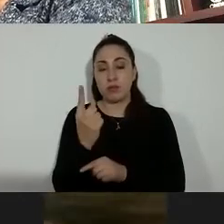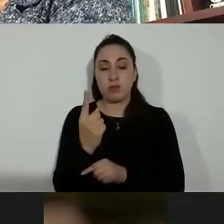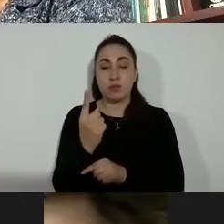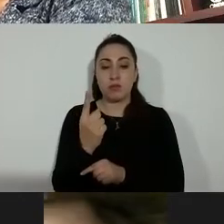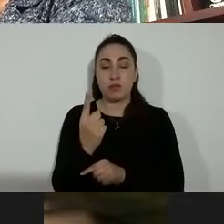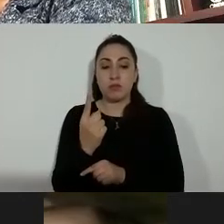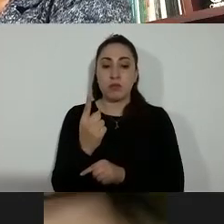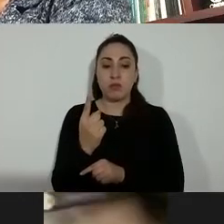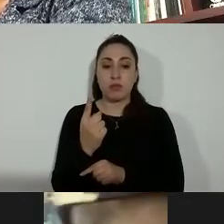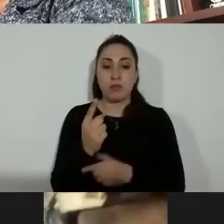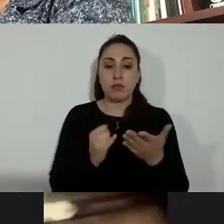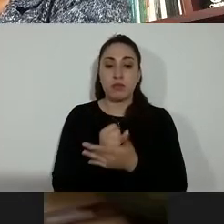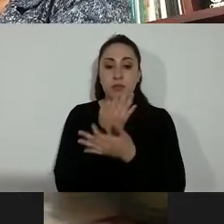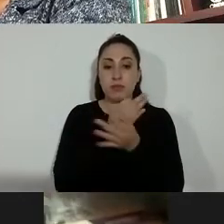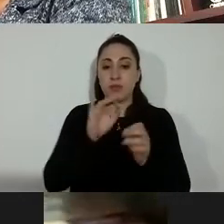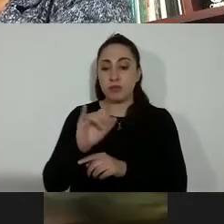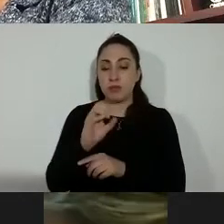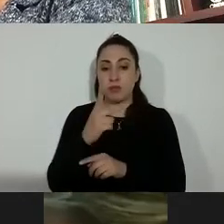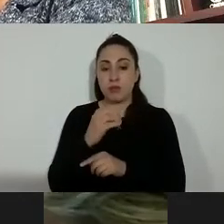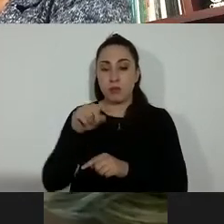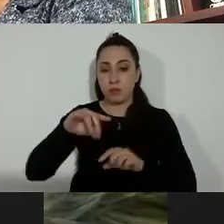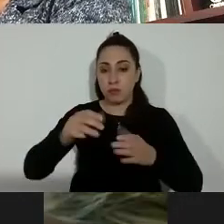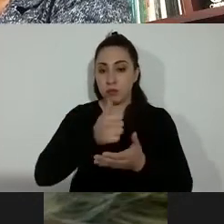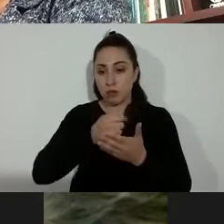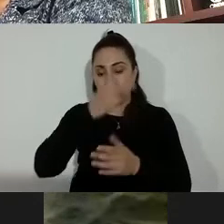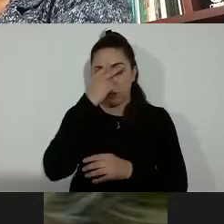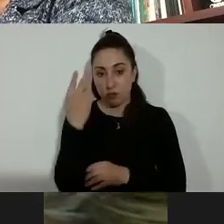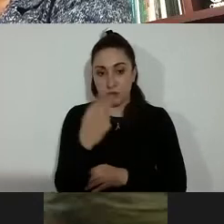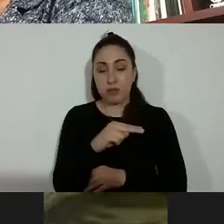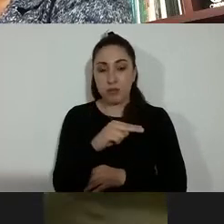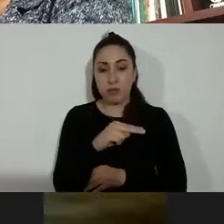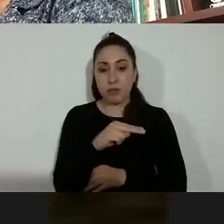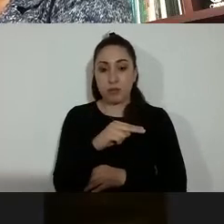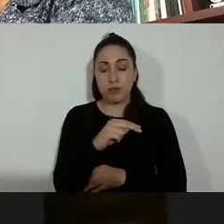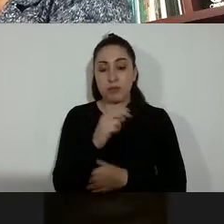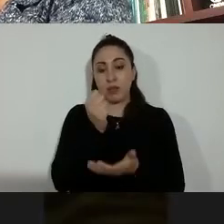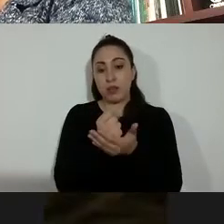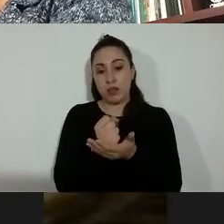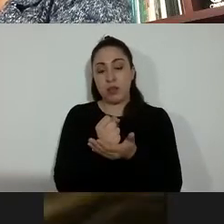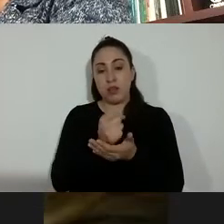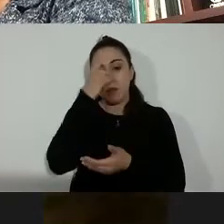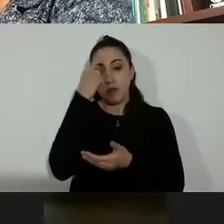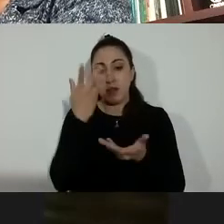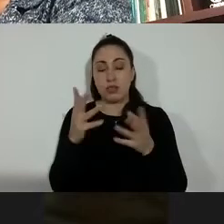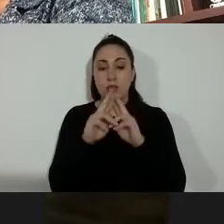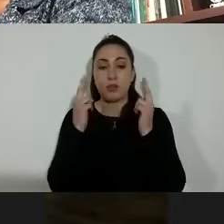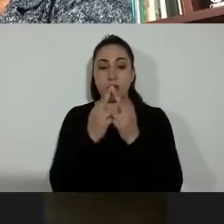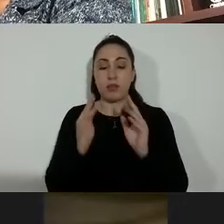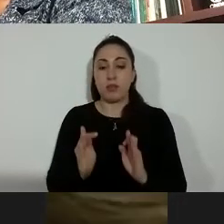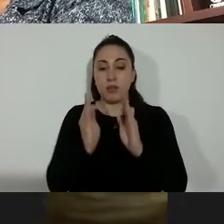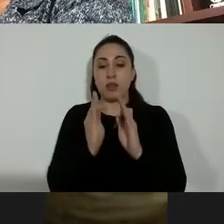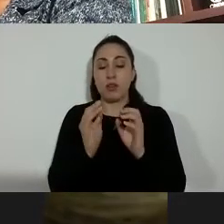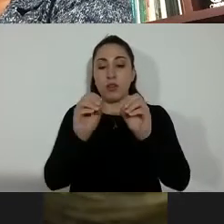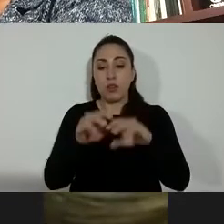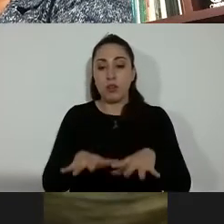CCM-2-Jucopo-23-2021 de la Junta de Coordinación Política del Congreso de la Ciudad de México, por el que se aprueban las comparecencias ante el Pleno de